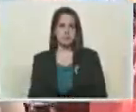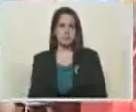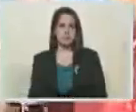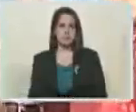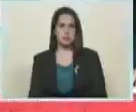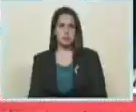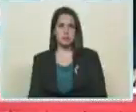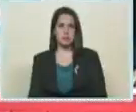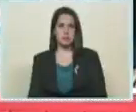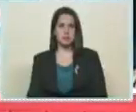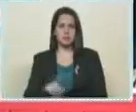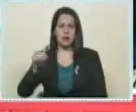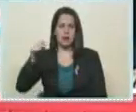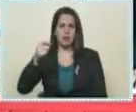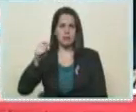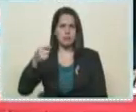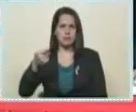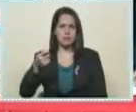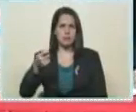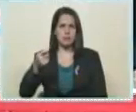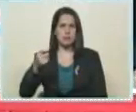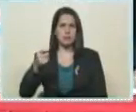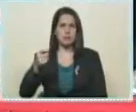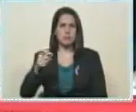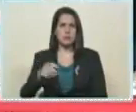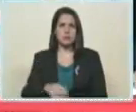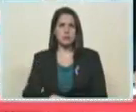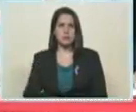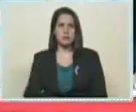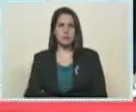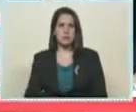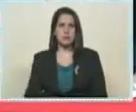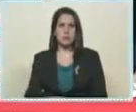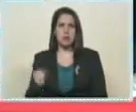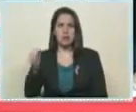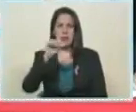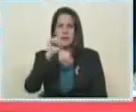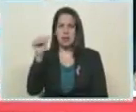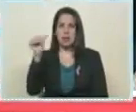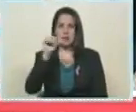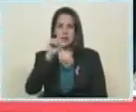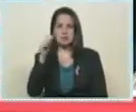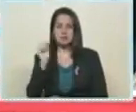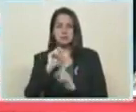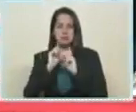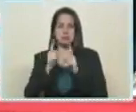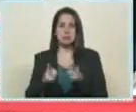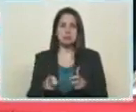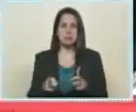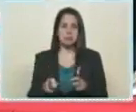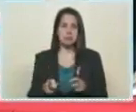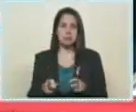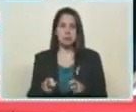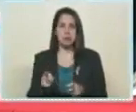Y de los valles del Tuy y de Yare, me fui manejando por la autopista.